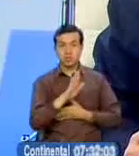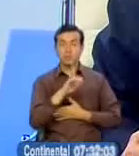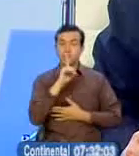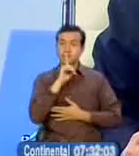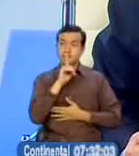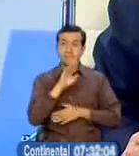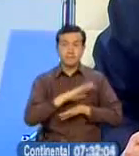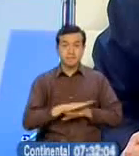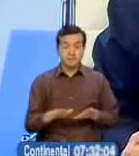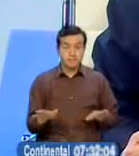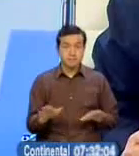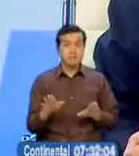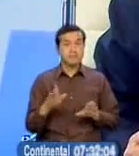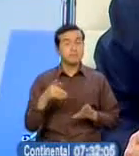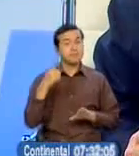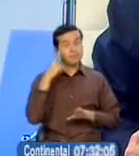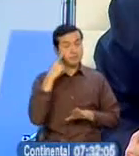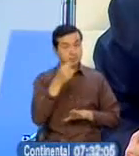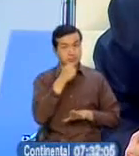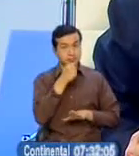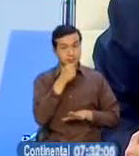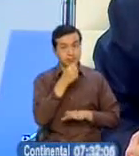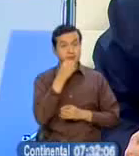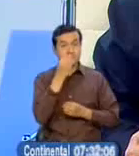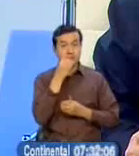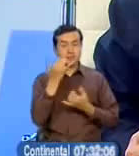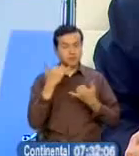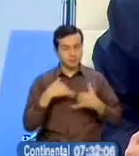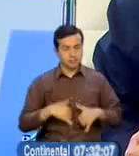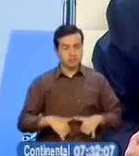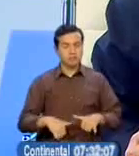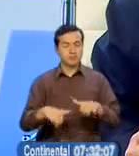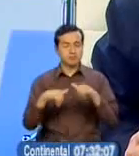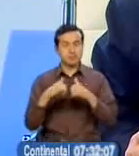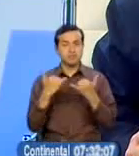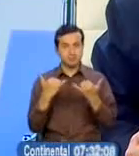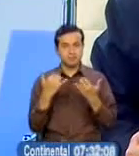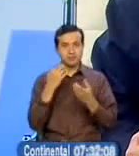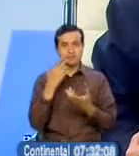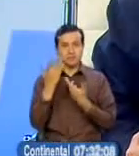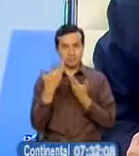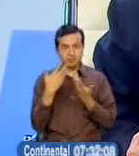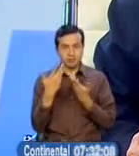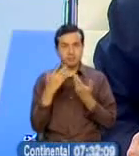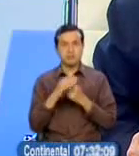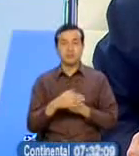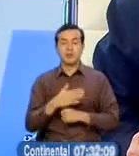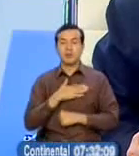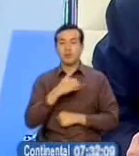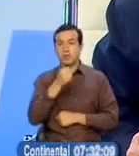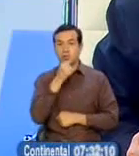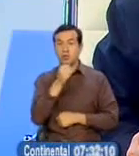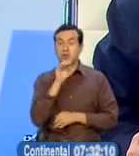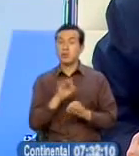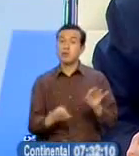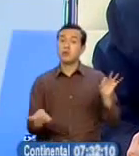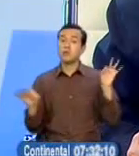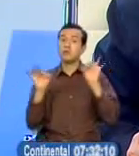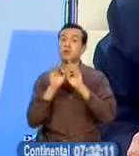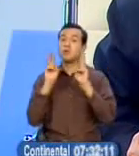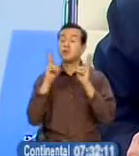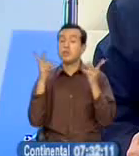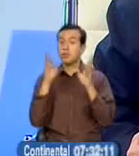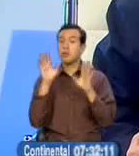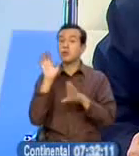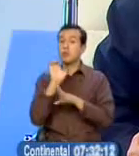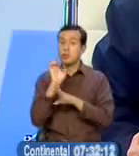hablar. Bueno, el Pulso Político va a romper el silencio el día de hoy. Y basaré mi entrevista fundamentalmente en lo que